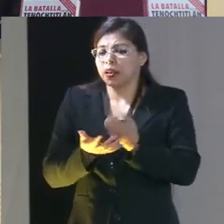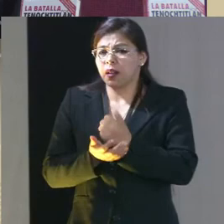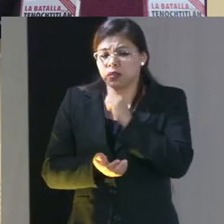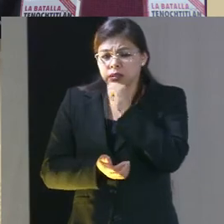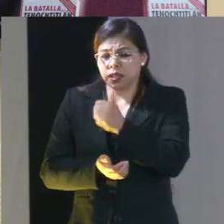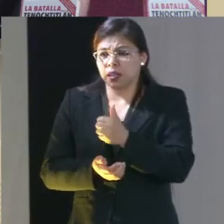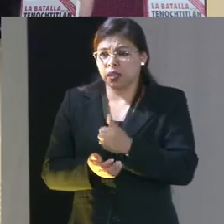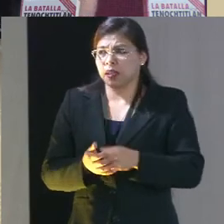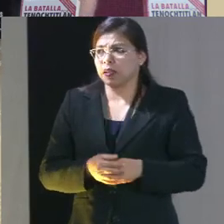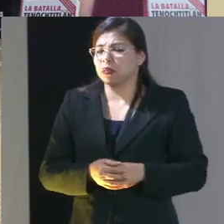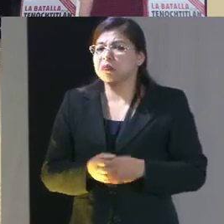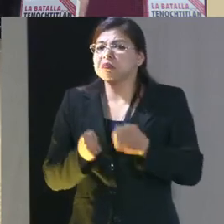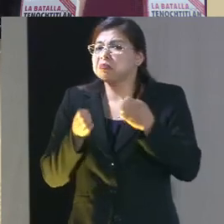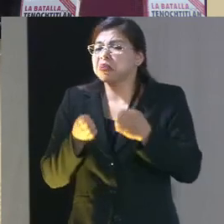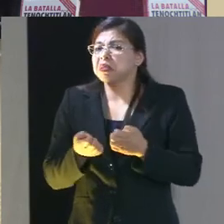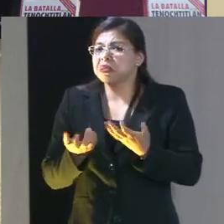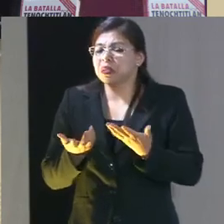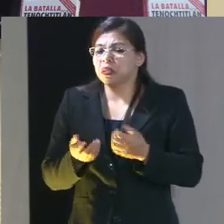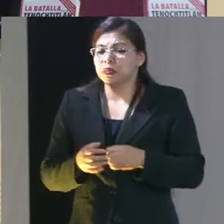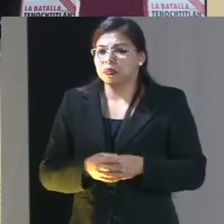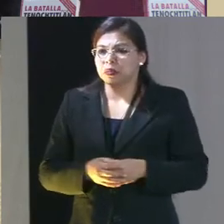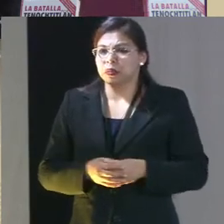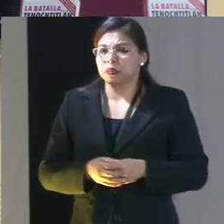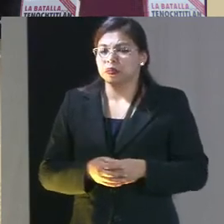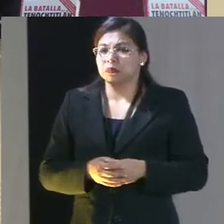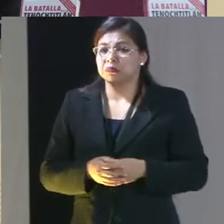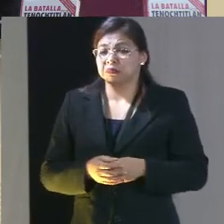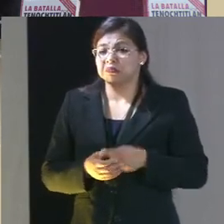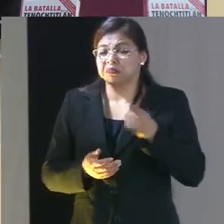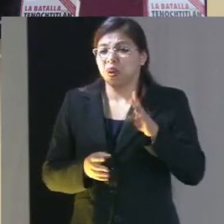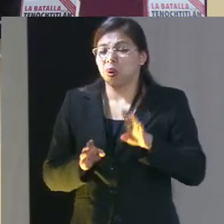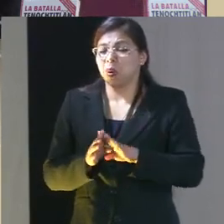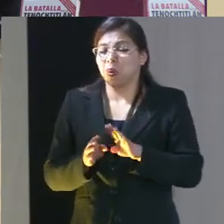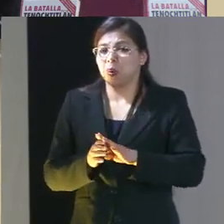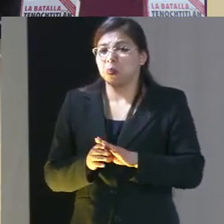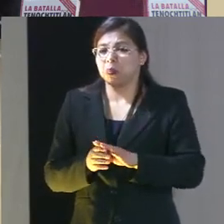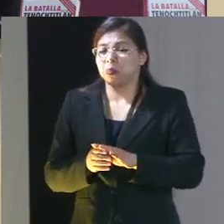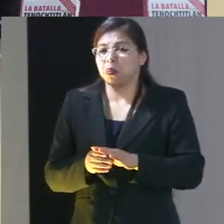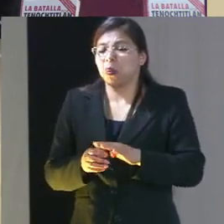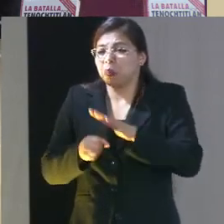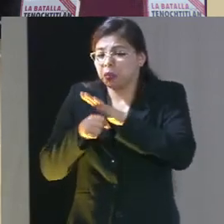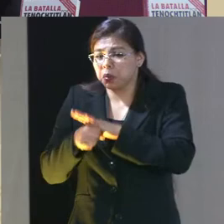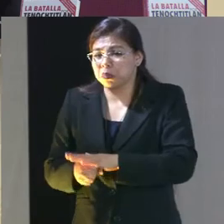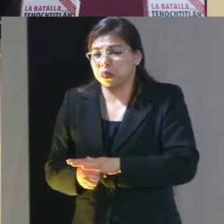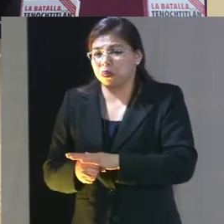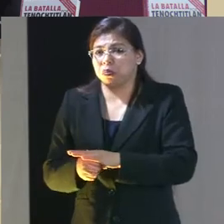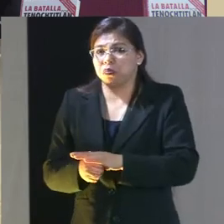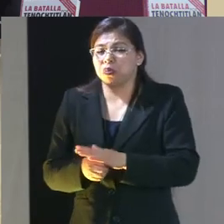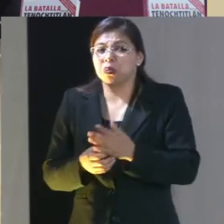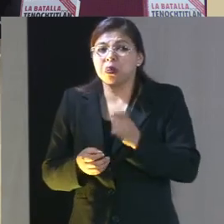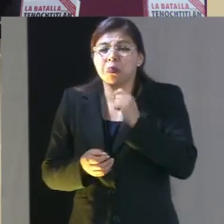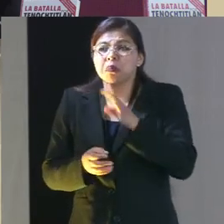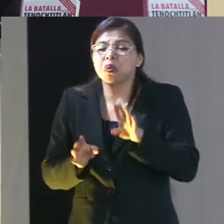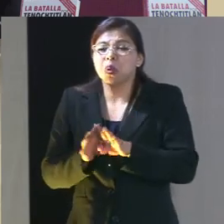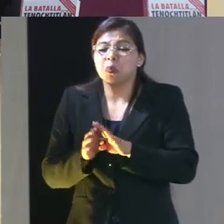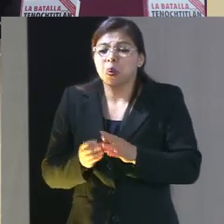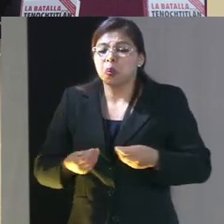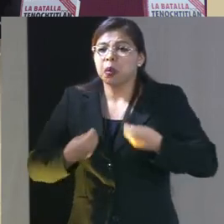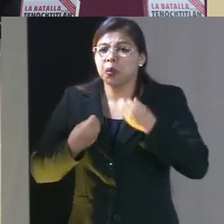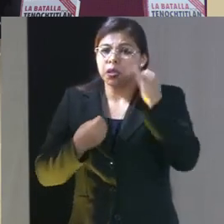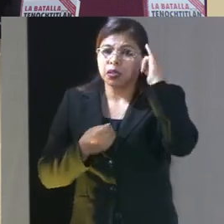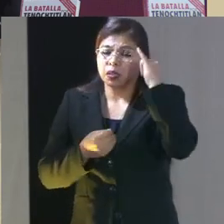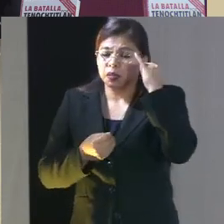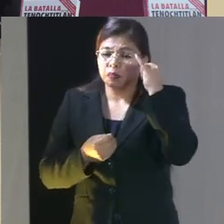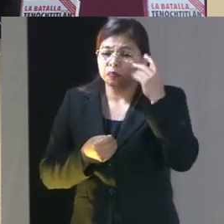nada? Están totalmente marginados con las situaciones que sabemos cómo vive el indígena en